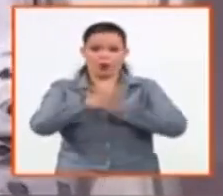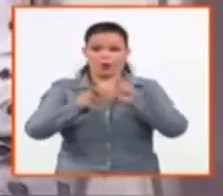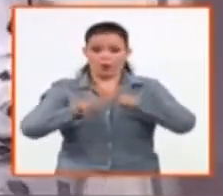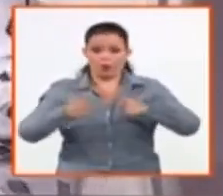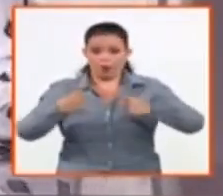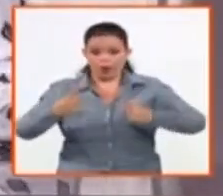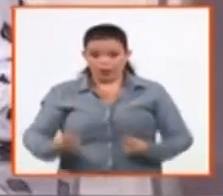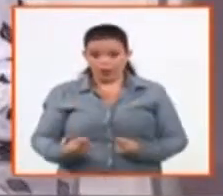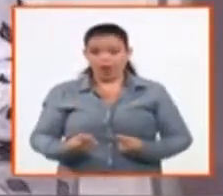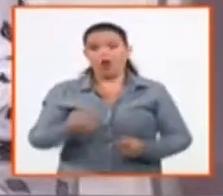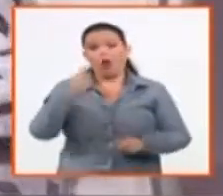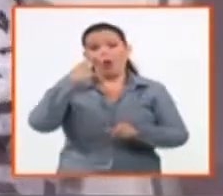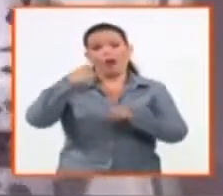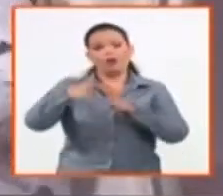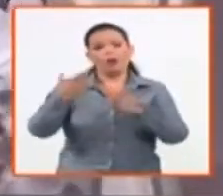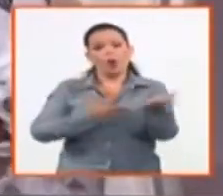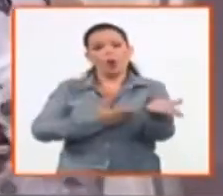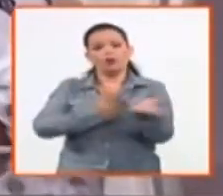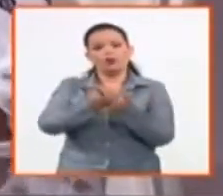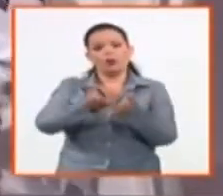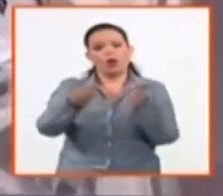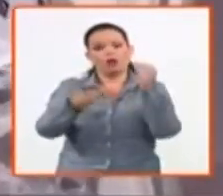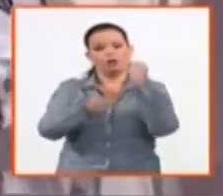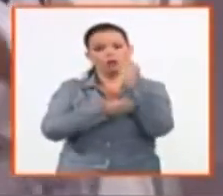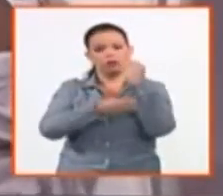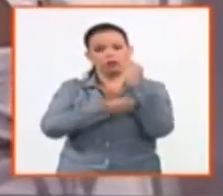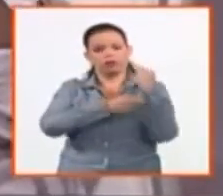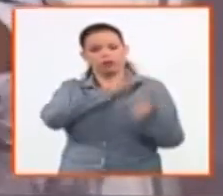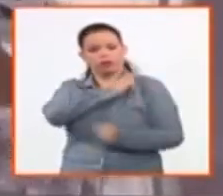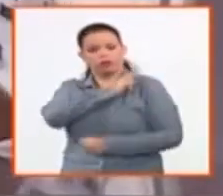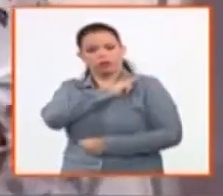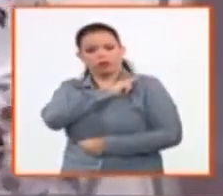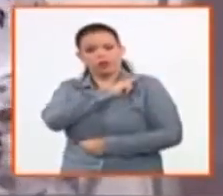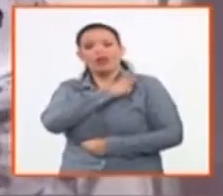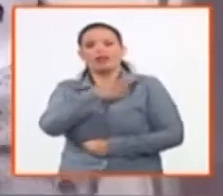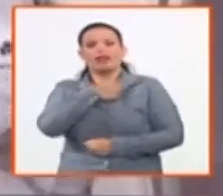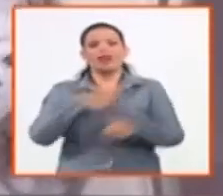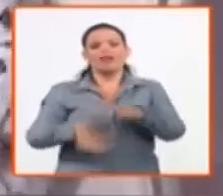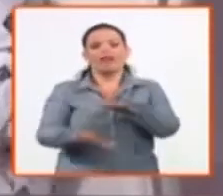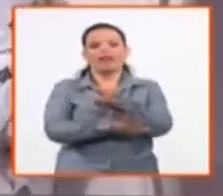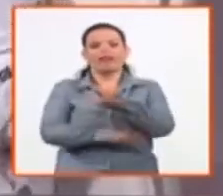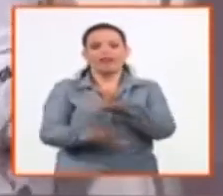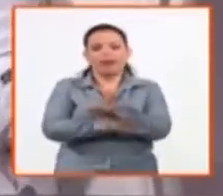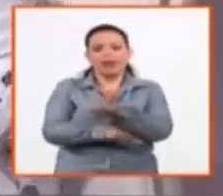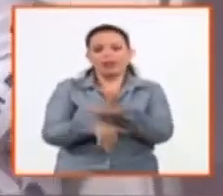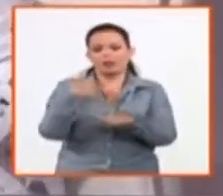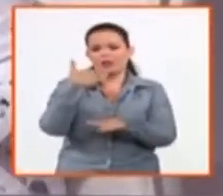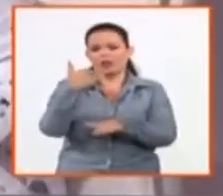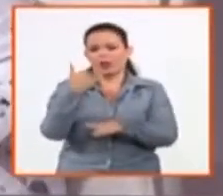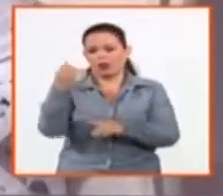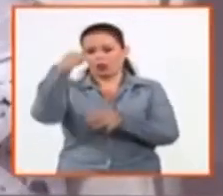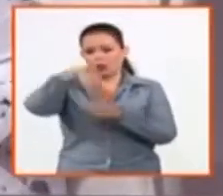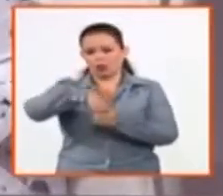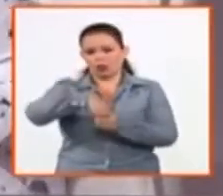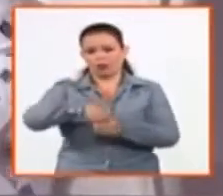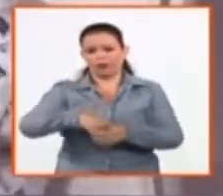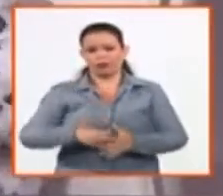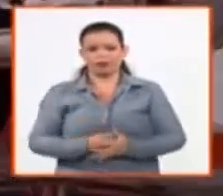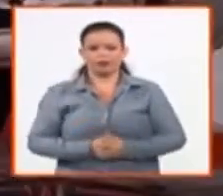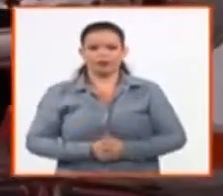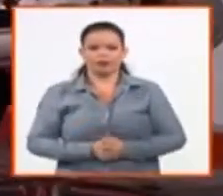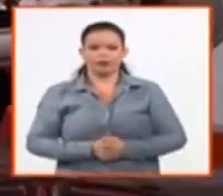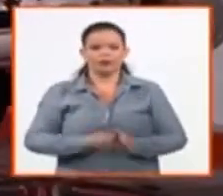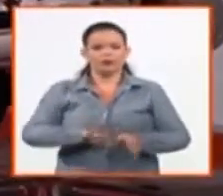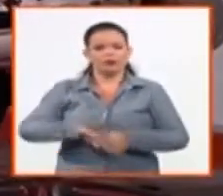un Estado de base islámica con determinadas condiciones y más inclusivo, vamos a decir así. Ahora, cuando el portavoz del Estado Islámico, como veíamos ahí en